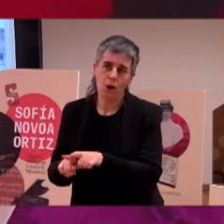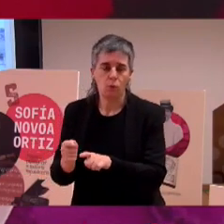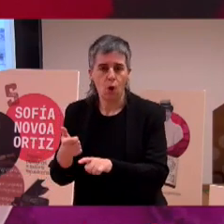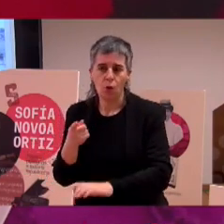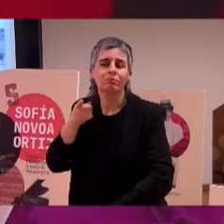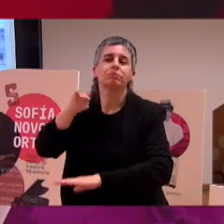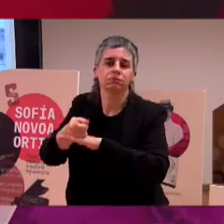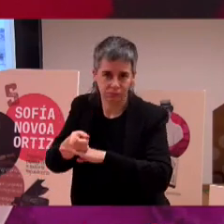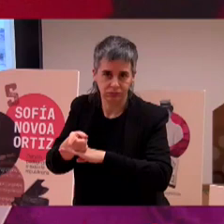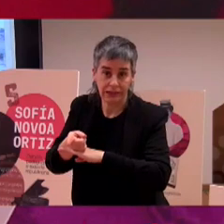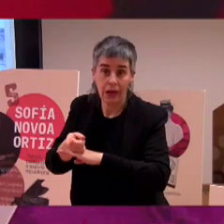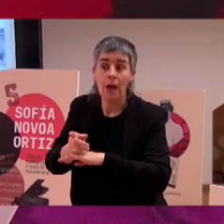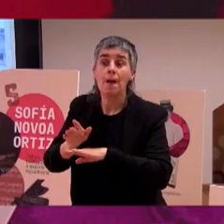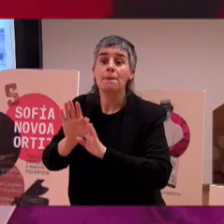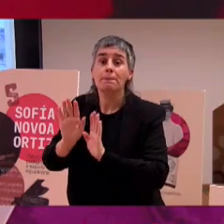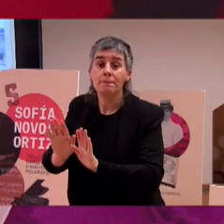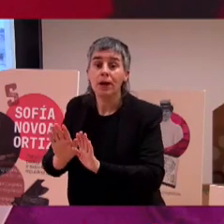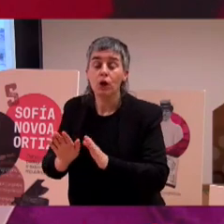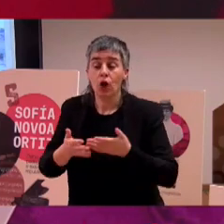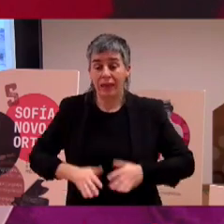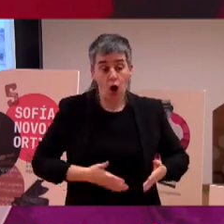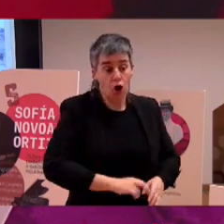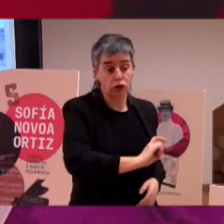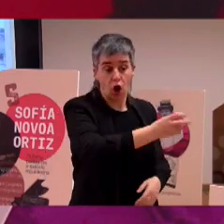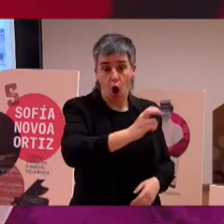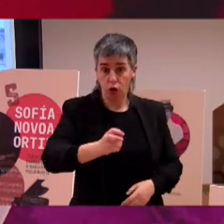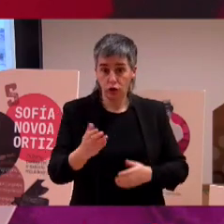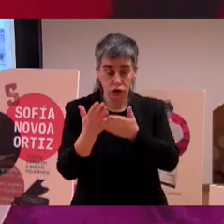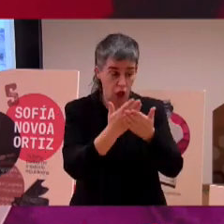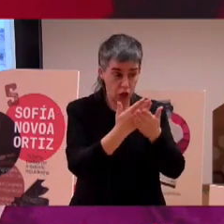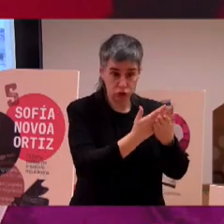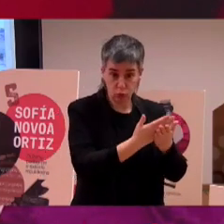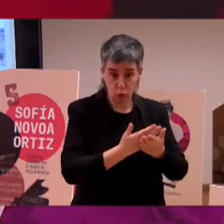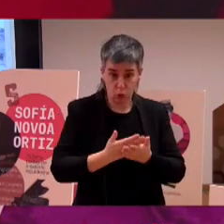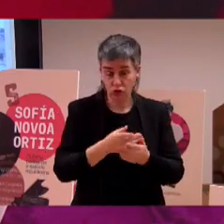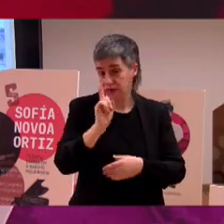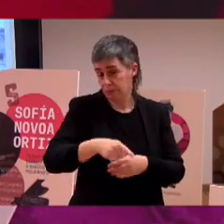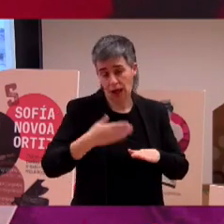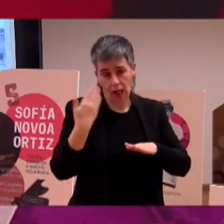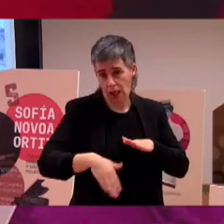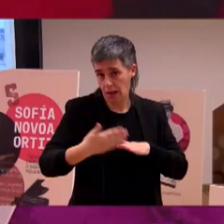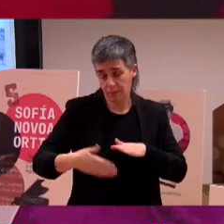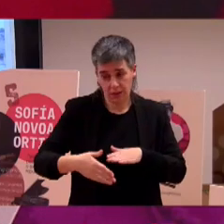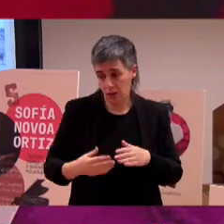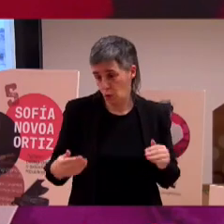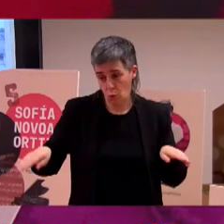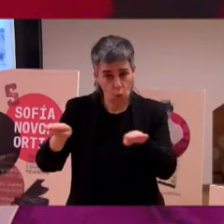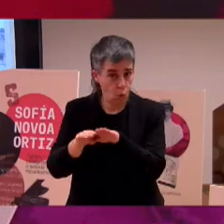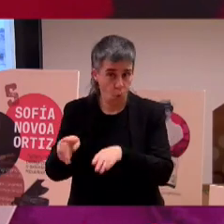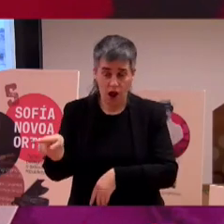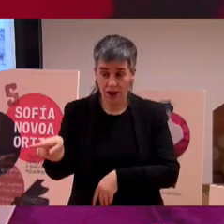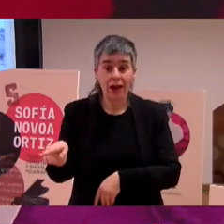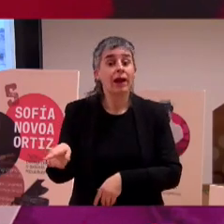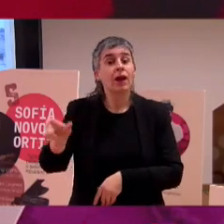tamén é certo que os estudios dos seus outros fillos víronse así mesmo limitados da mesma maneira. E foi únicamente